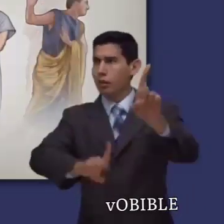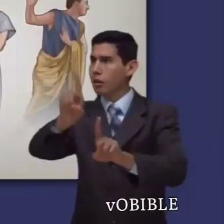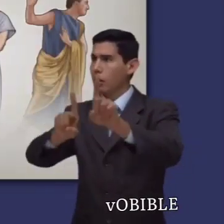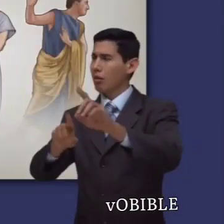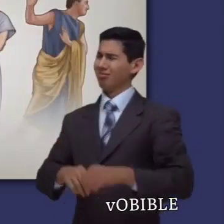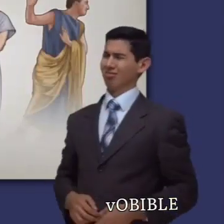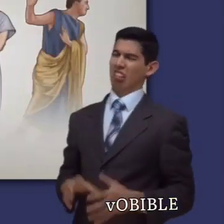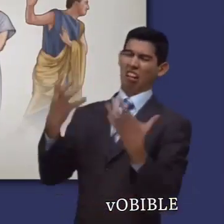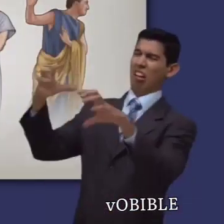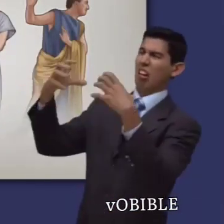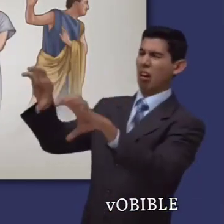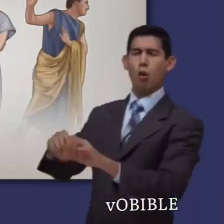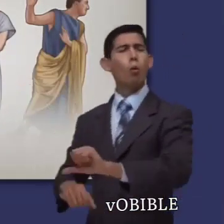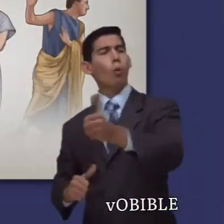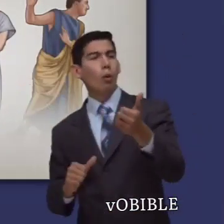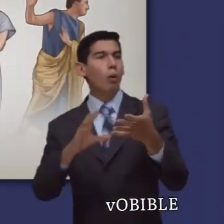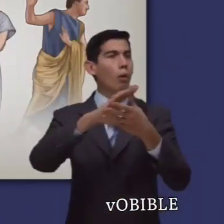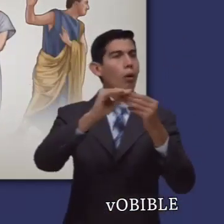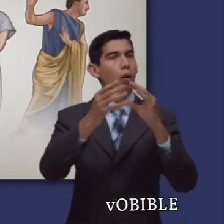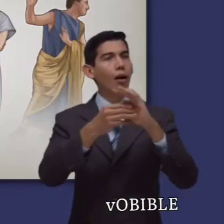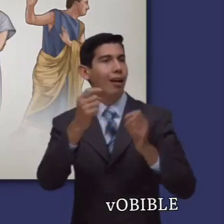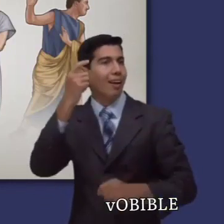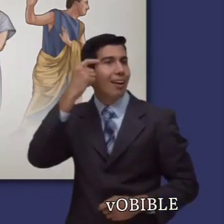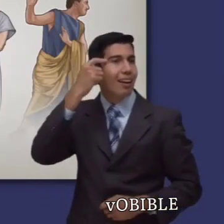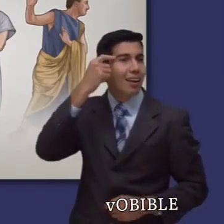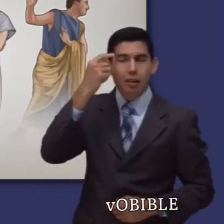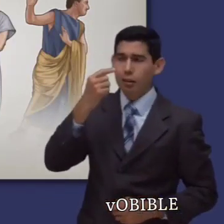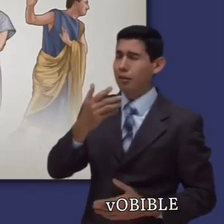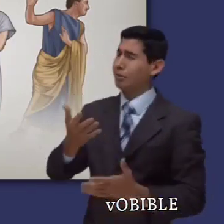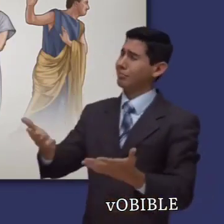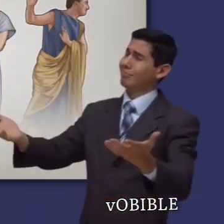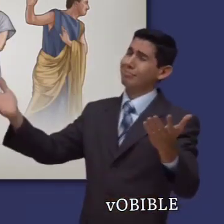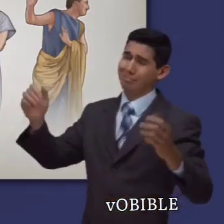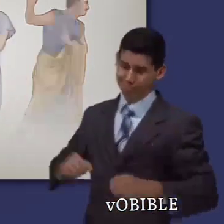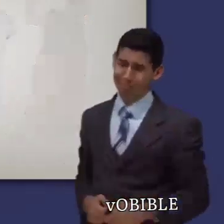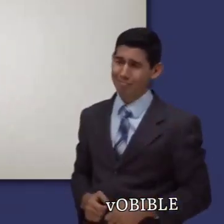la verdad y preferirán que les regalen los oídos con cuentos falsos.